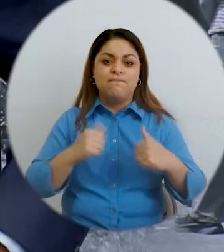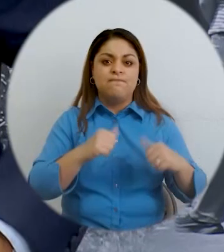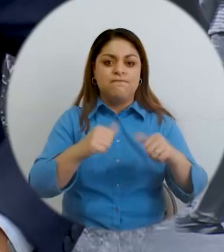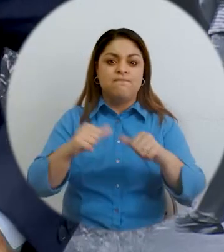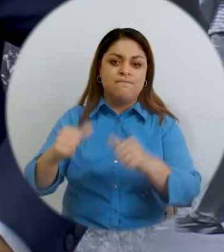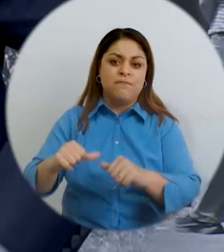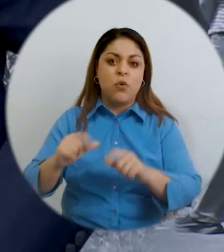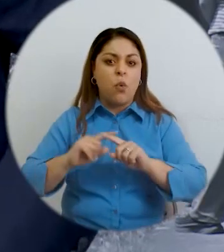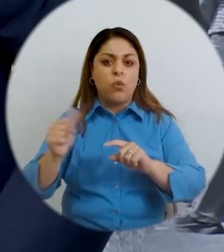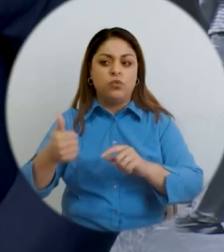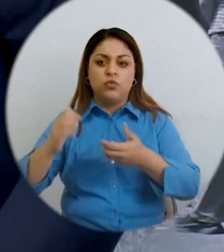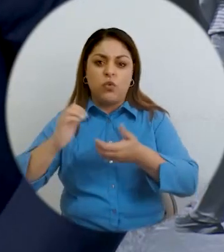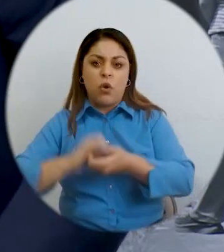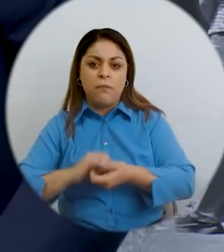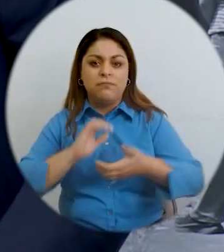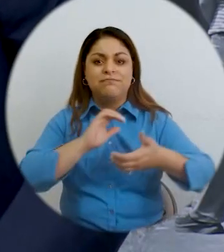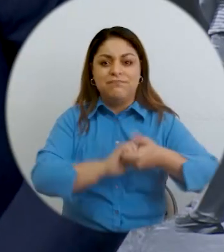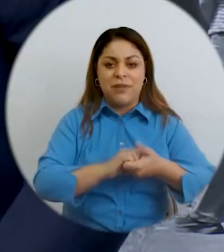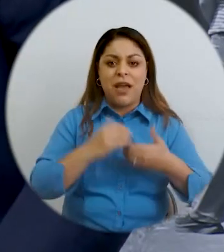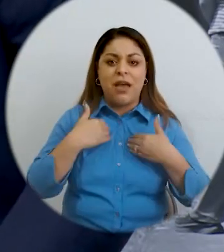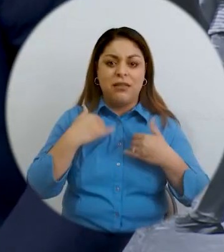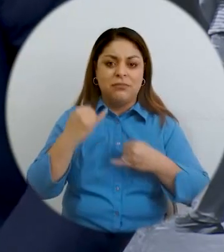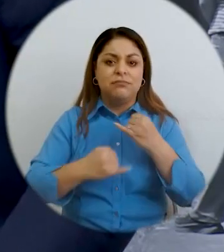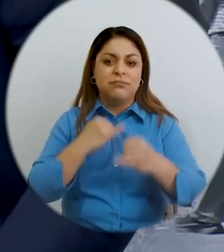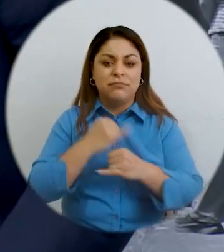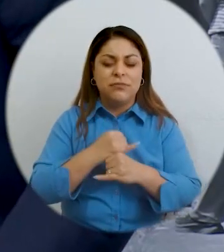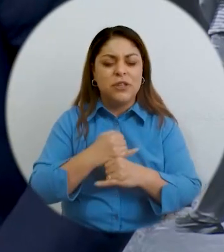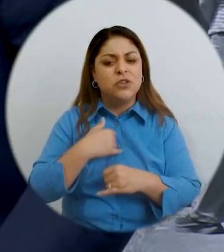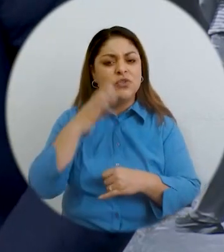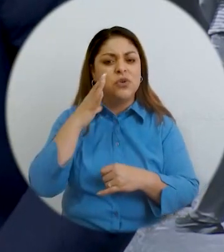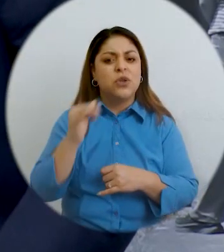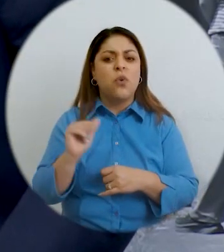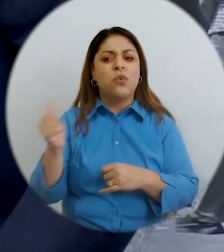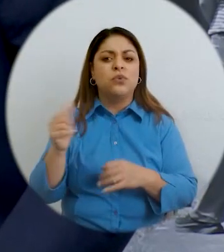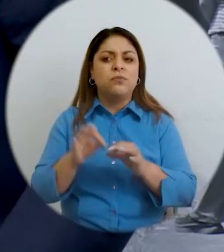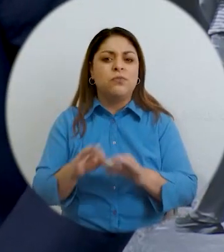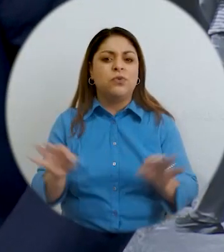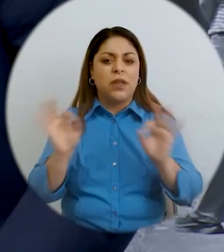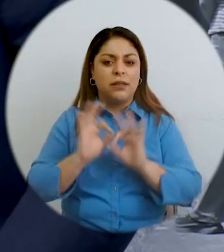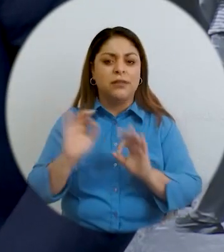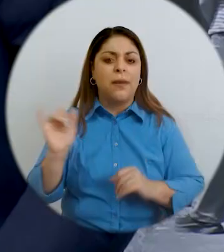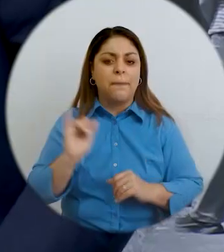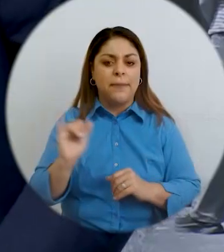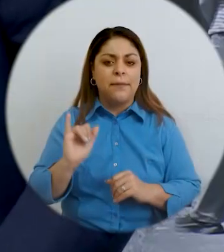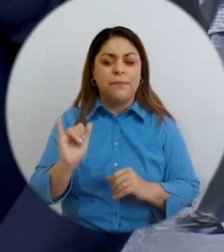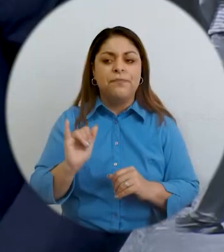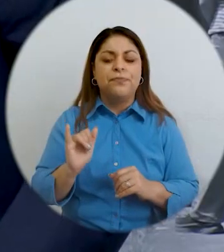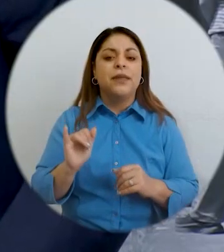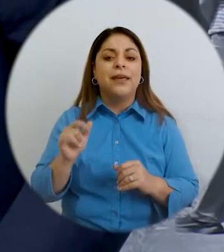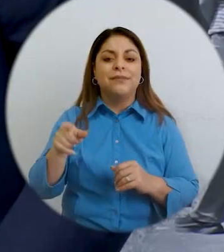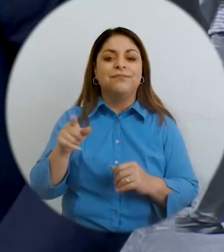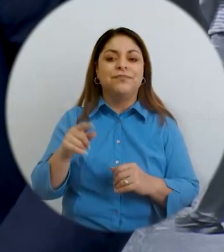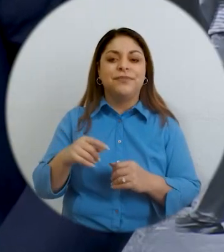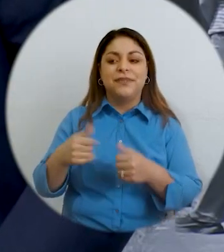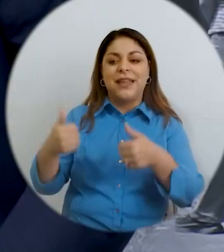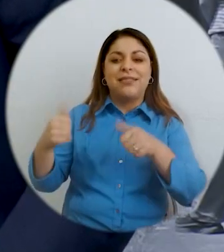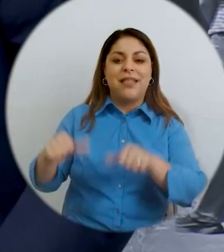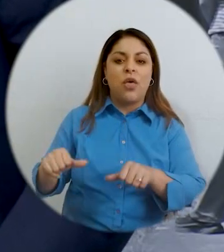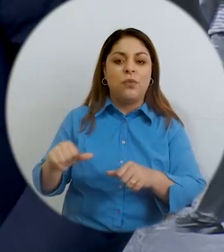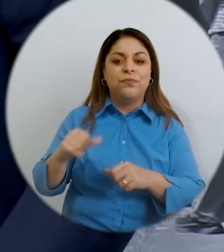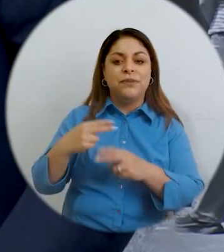acuerdos y convenios que tenemos a nivel internacional. Yo diría que un avance importante es lo que se ha tenido con el Tratado de Alta